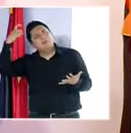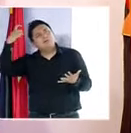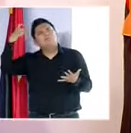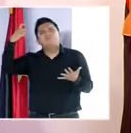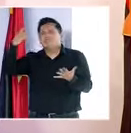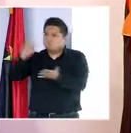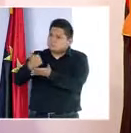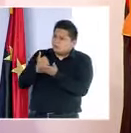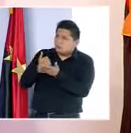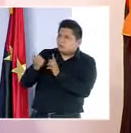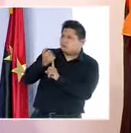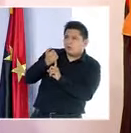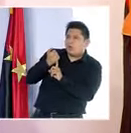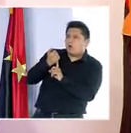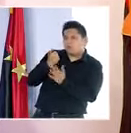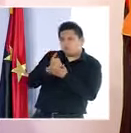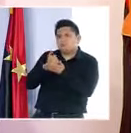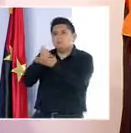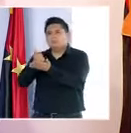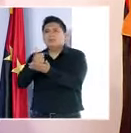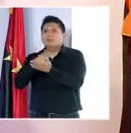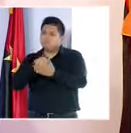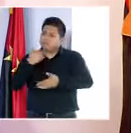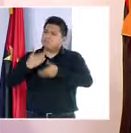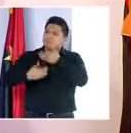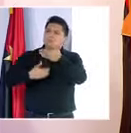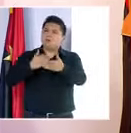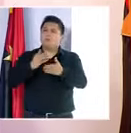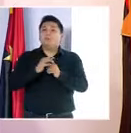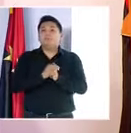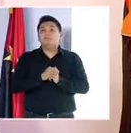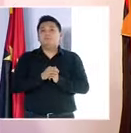Es ese escalón que debo